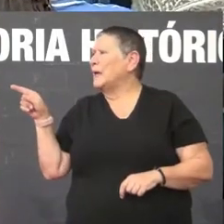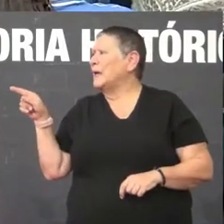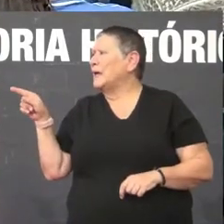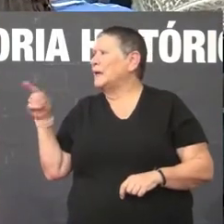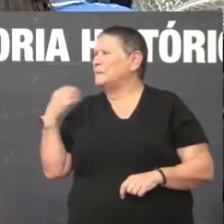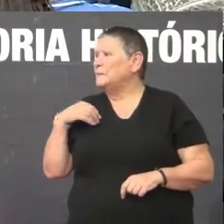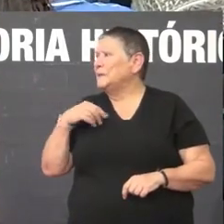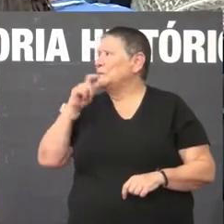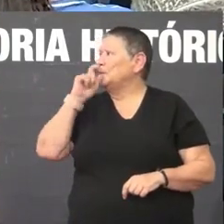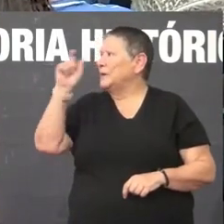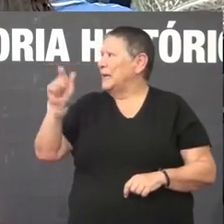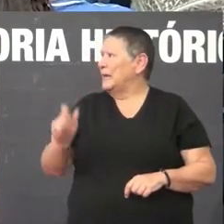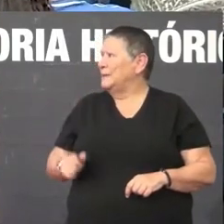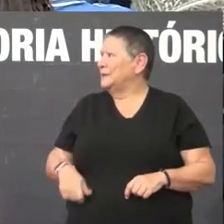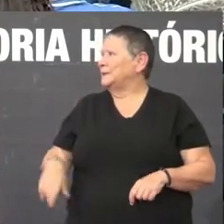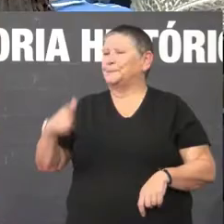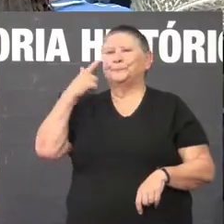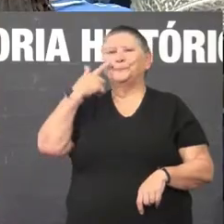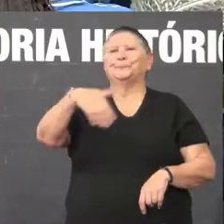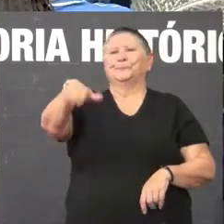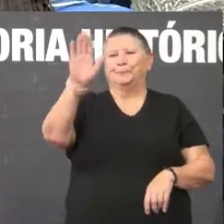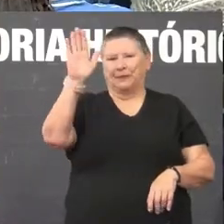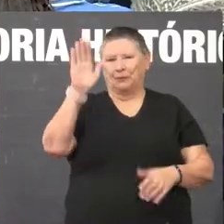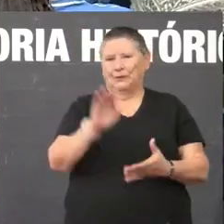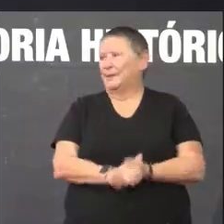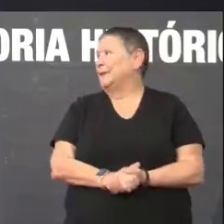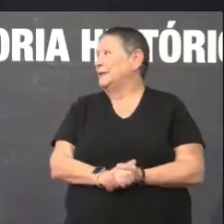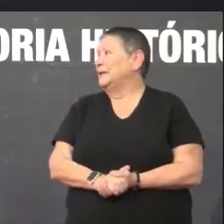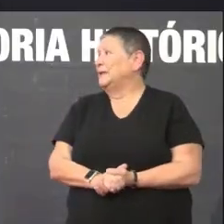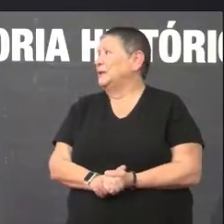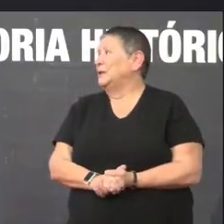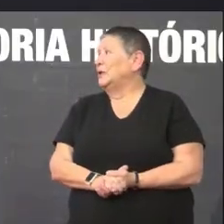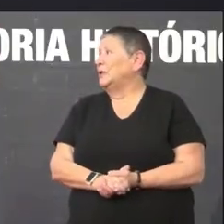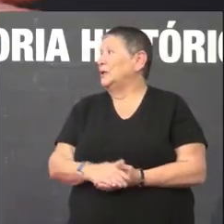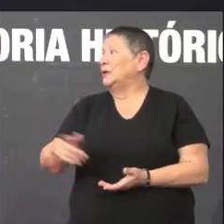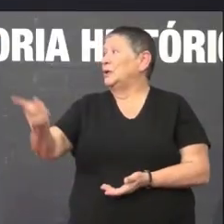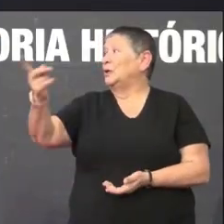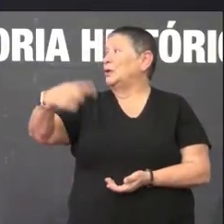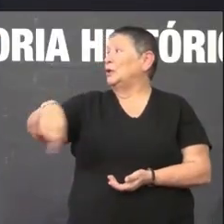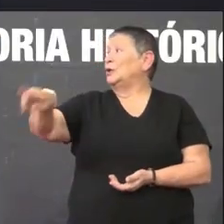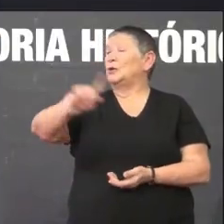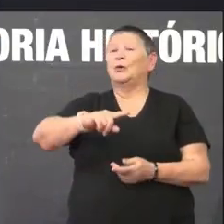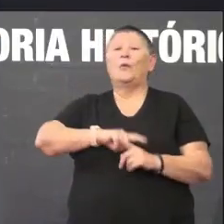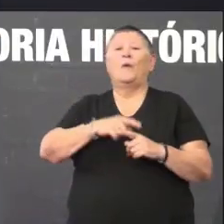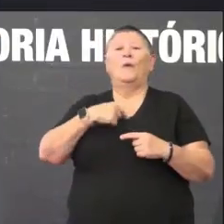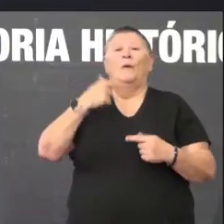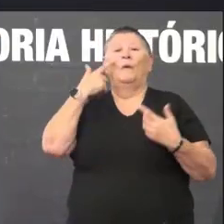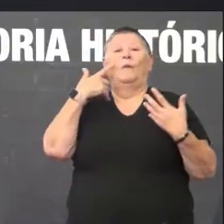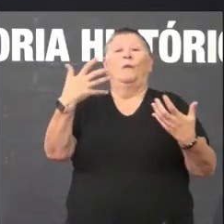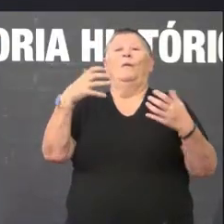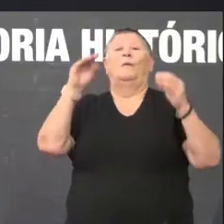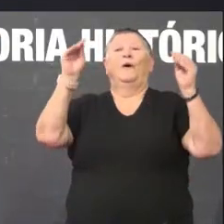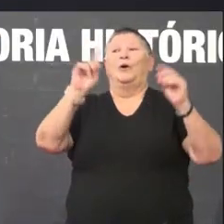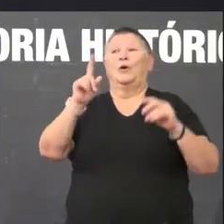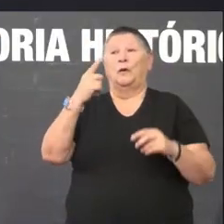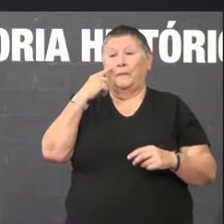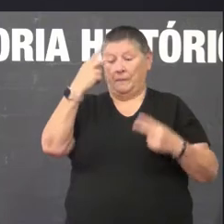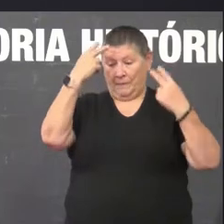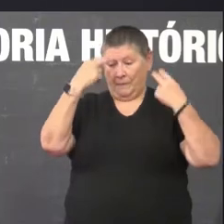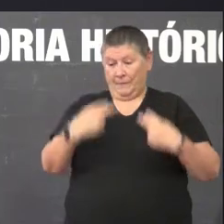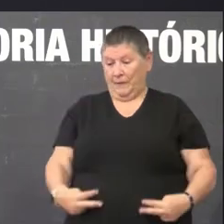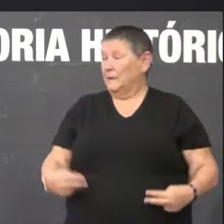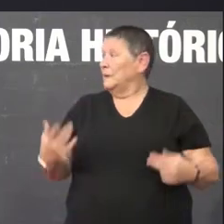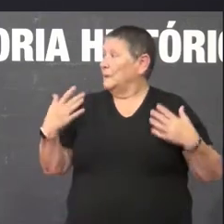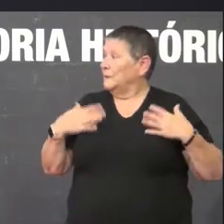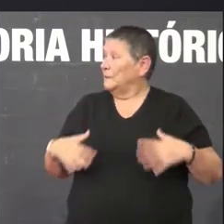con esas palabras, ¿no? Bueno, vamos a ver. Como ustedes ven, e non é por dar o cante, venme vestido